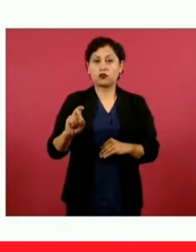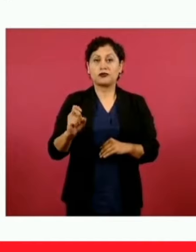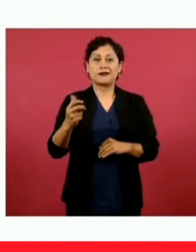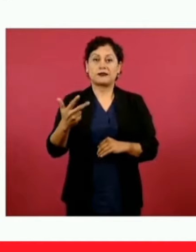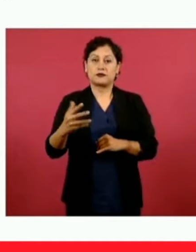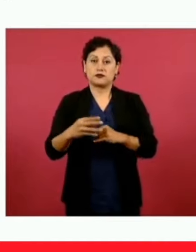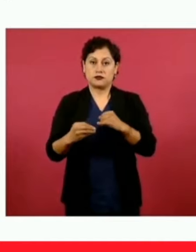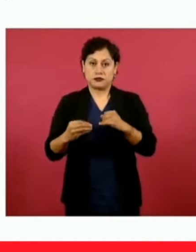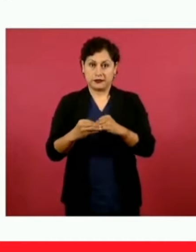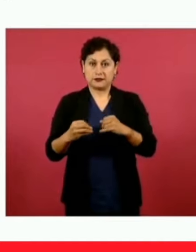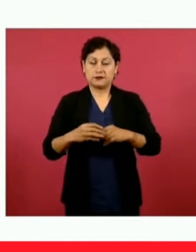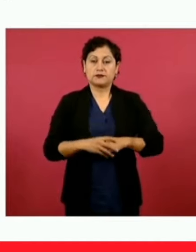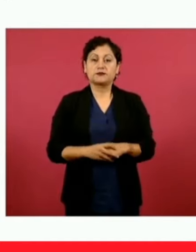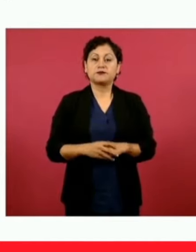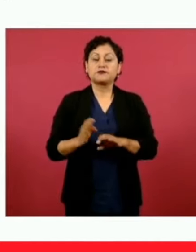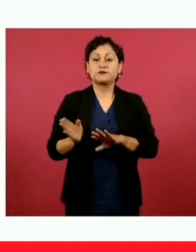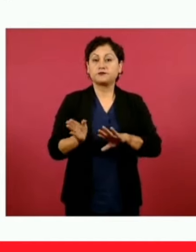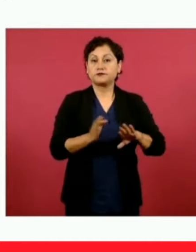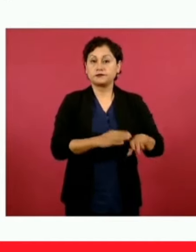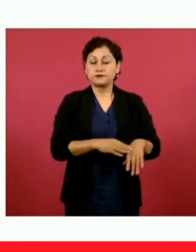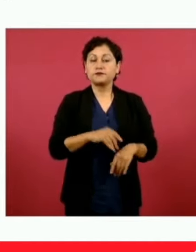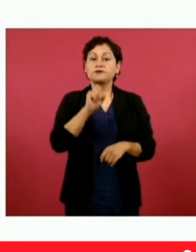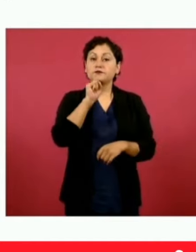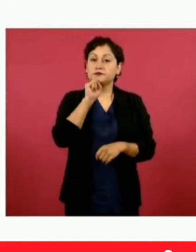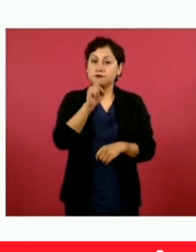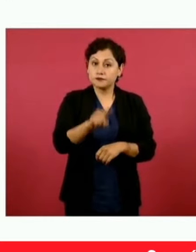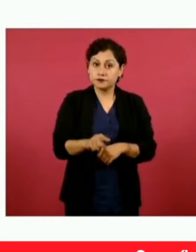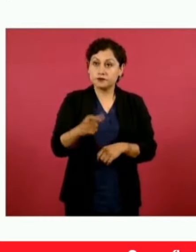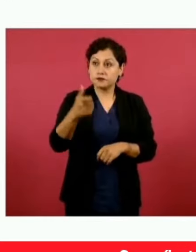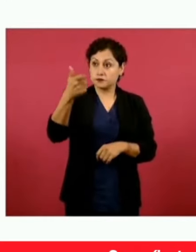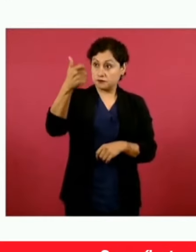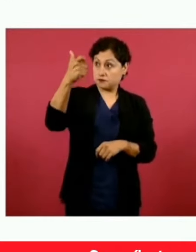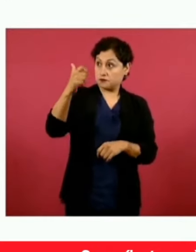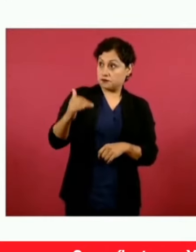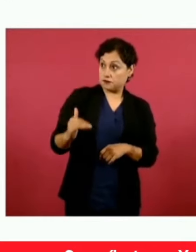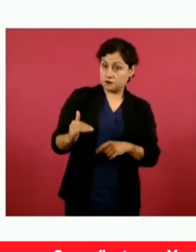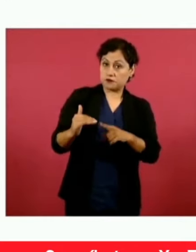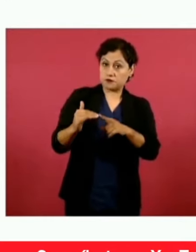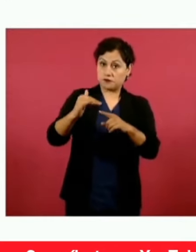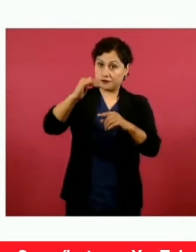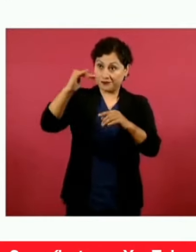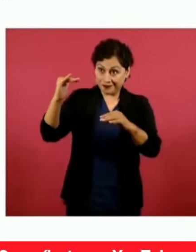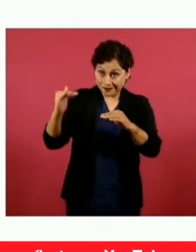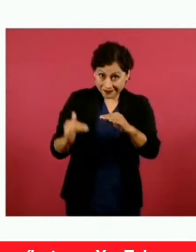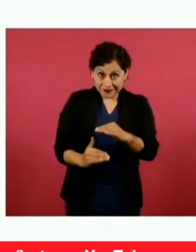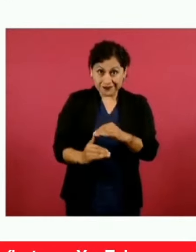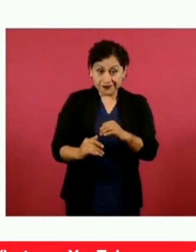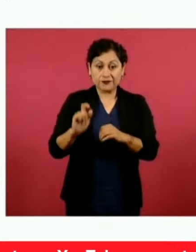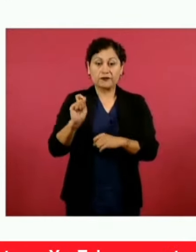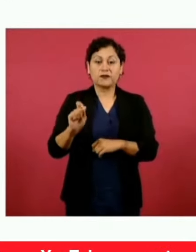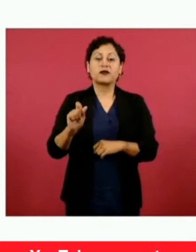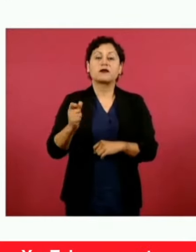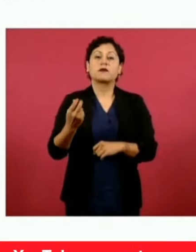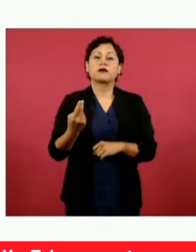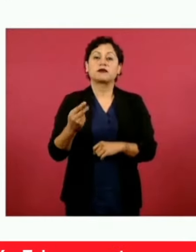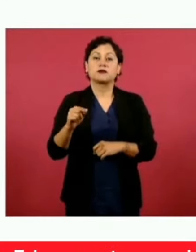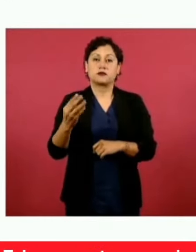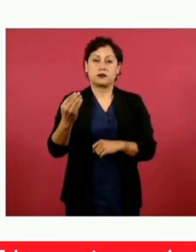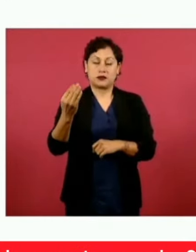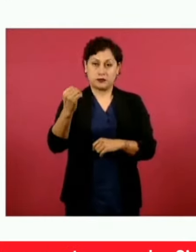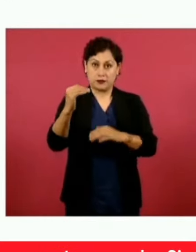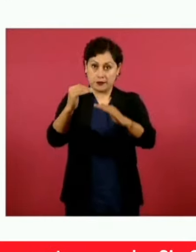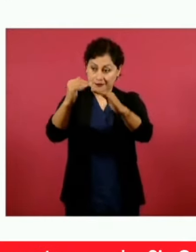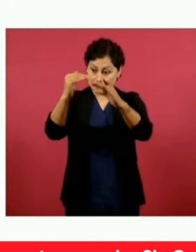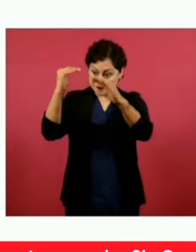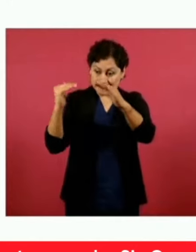Y tenemos también casos, no solamente por debajo del promedio nacional de 25,59 pesos, sino aún por debajo